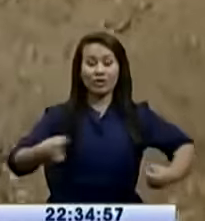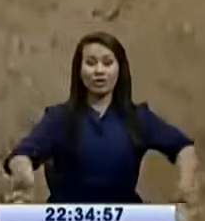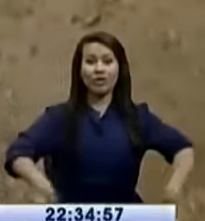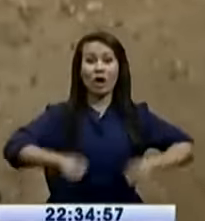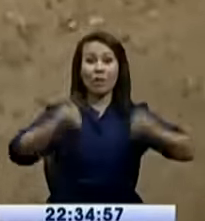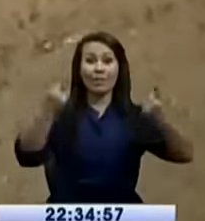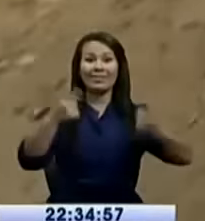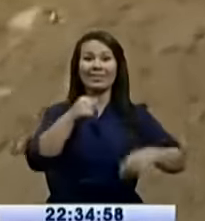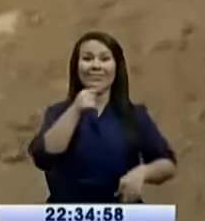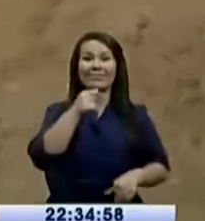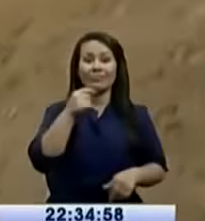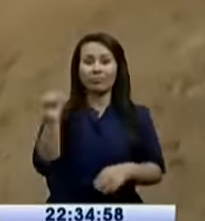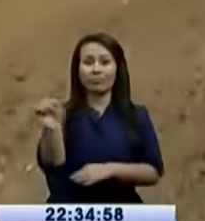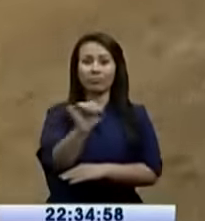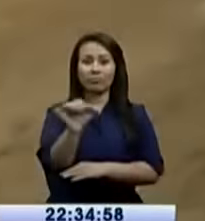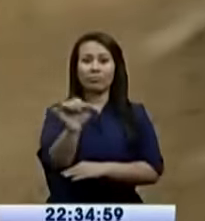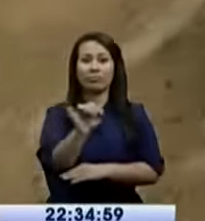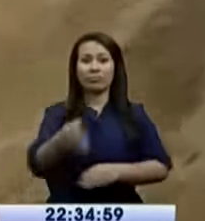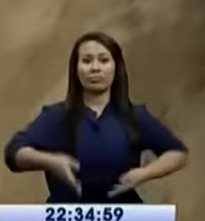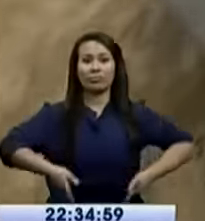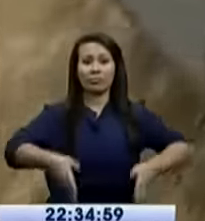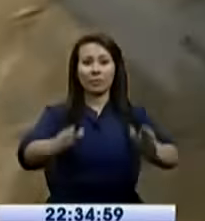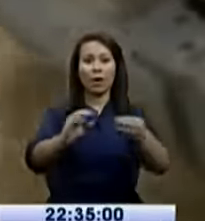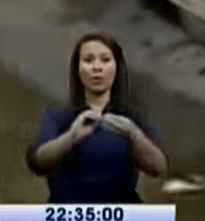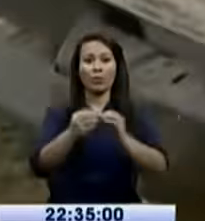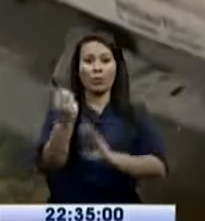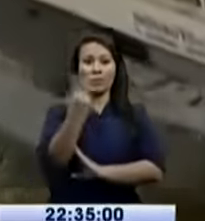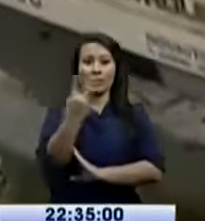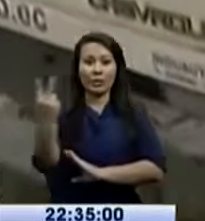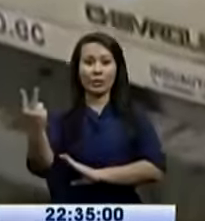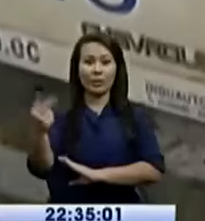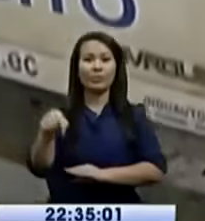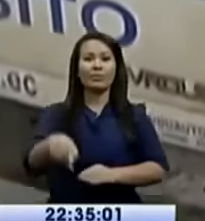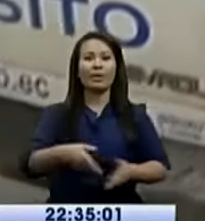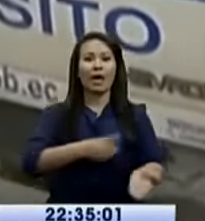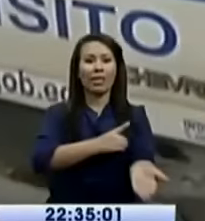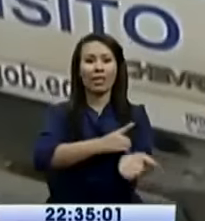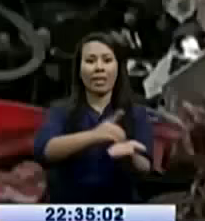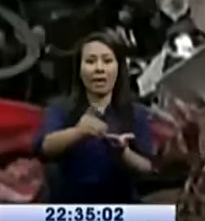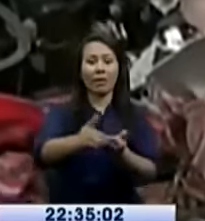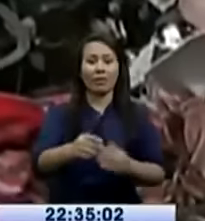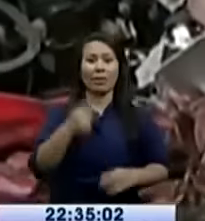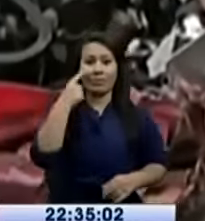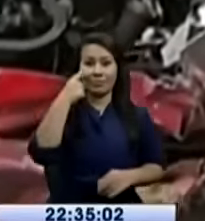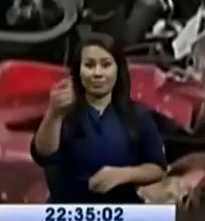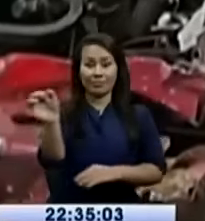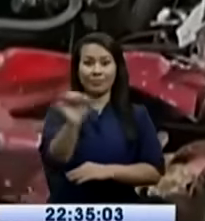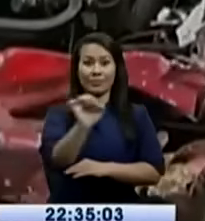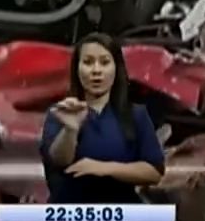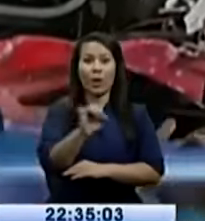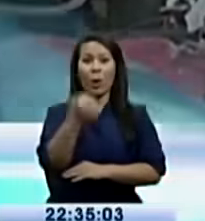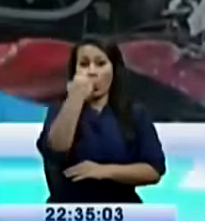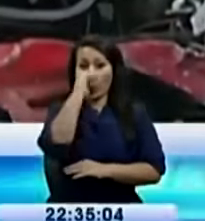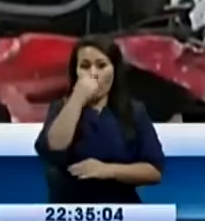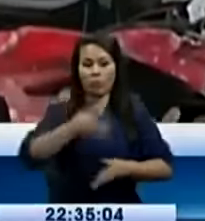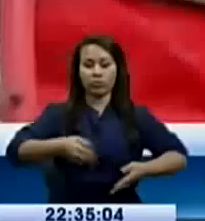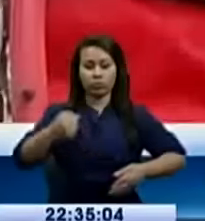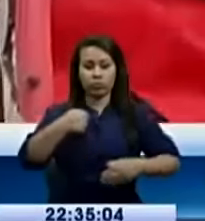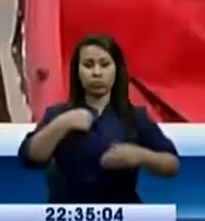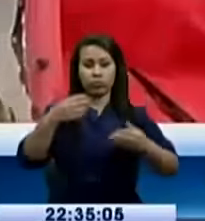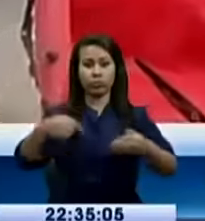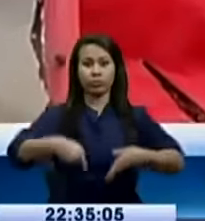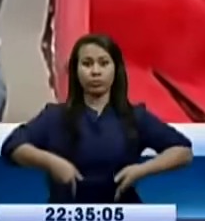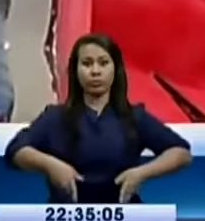viven y se trasladaban por el kilómetro 22 de la vía a Daule. El auto rojo venía en su sentido para Guayaquil y la